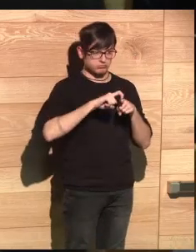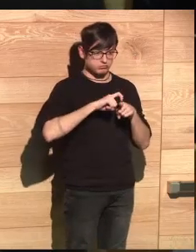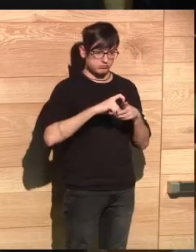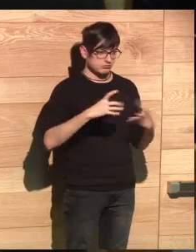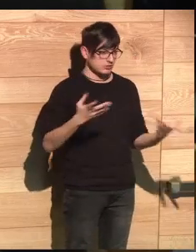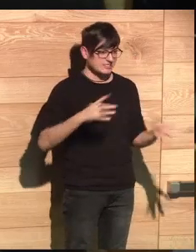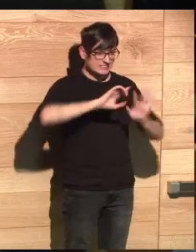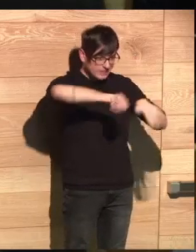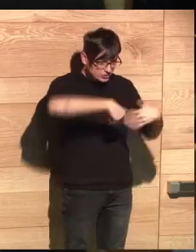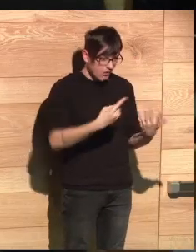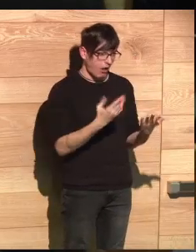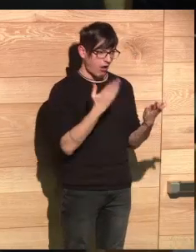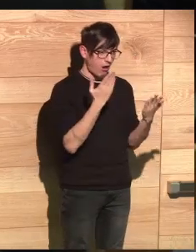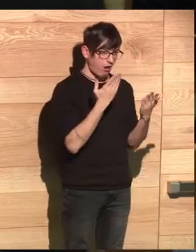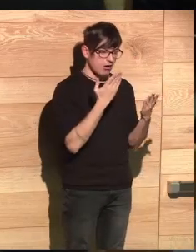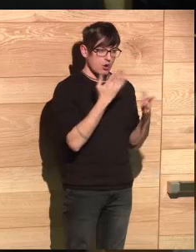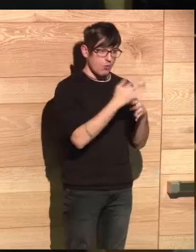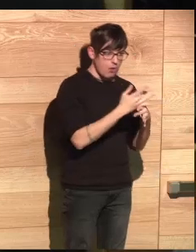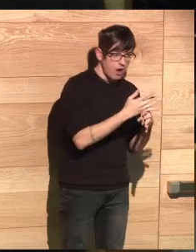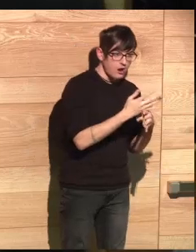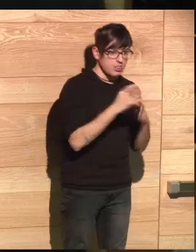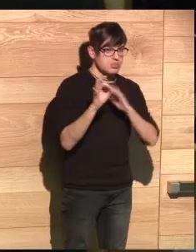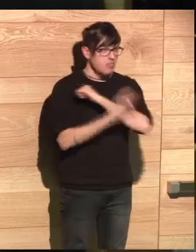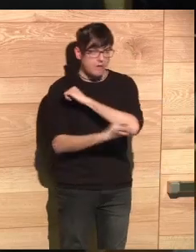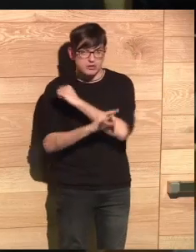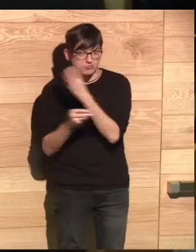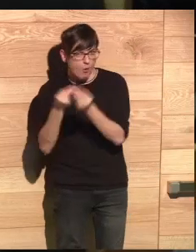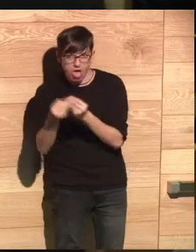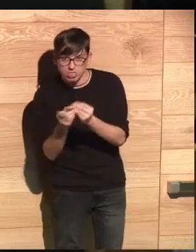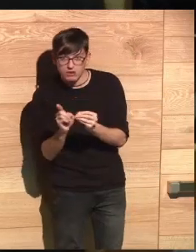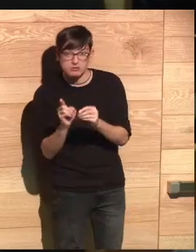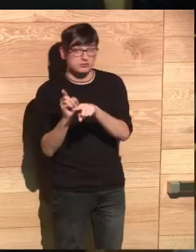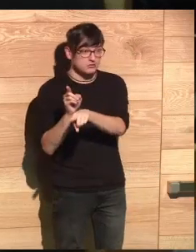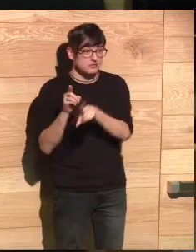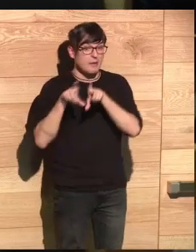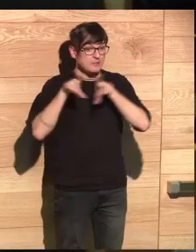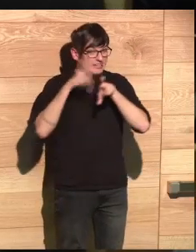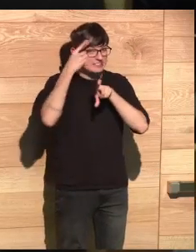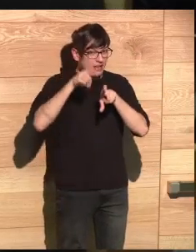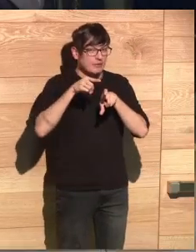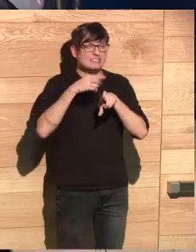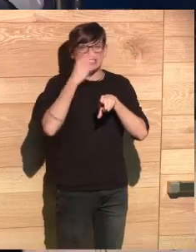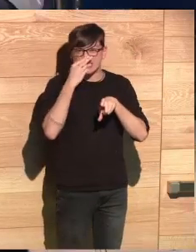6 horas en vez de hacer los deberes, si esos datos los conocen o no les interesan. Vale.